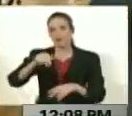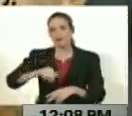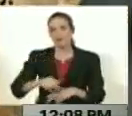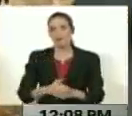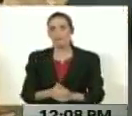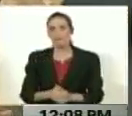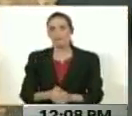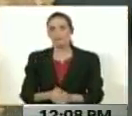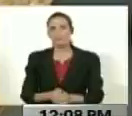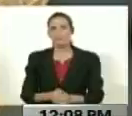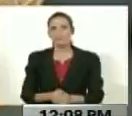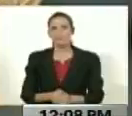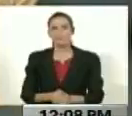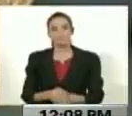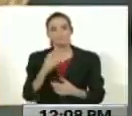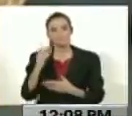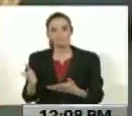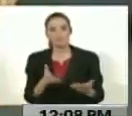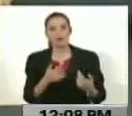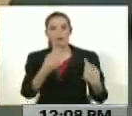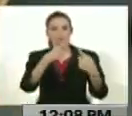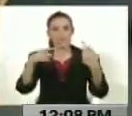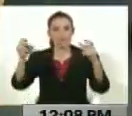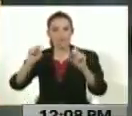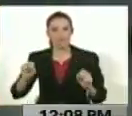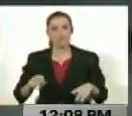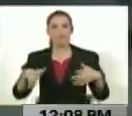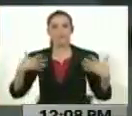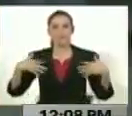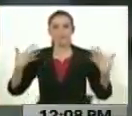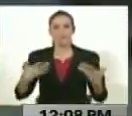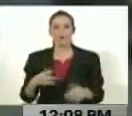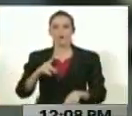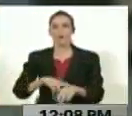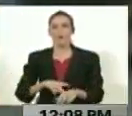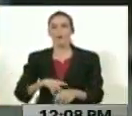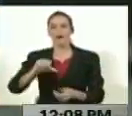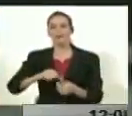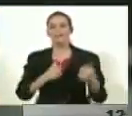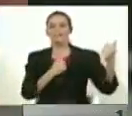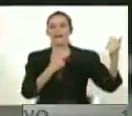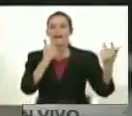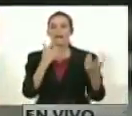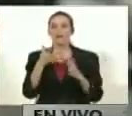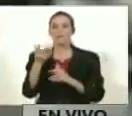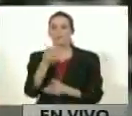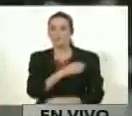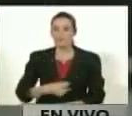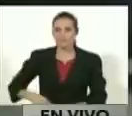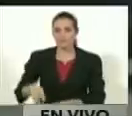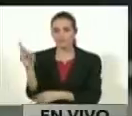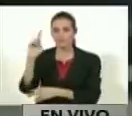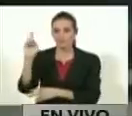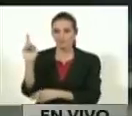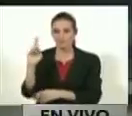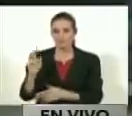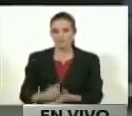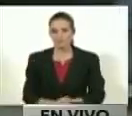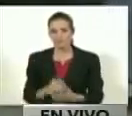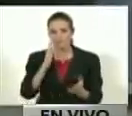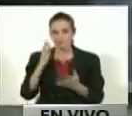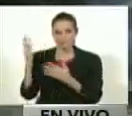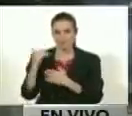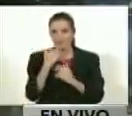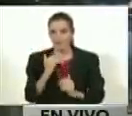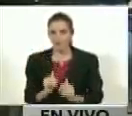acá invitados para también disfrutar de la Hora de la Salsa. El presidente de la República. Señor, buenas tardes. Vamos a escucharlo